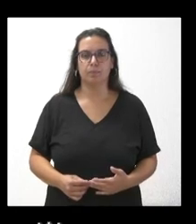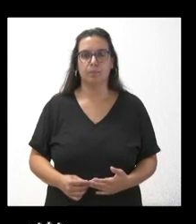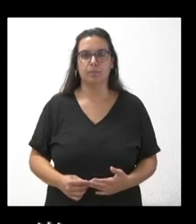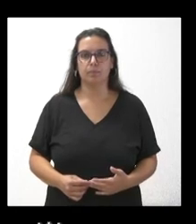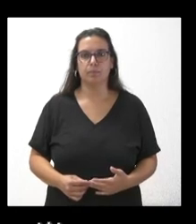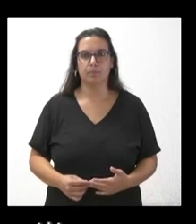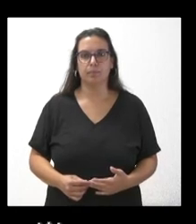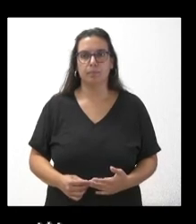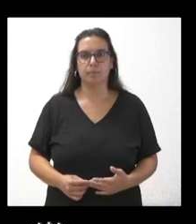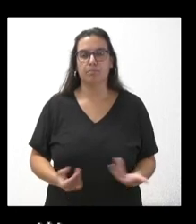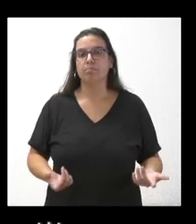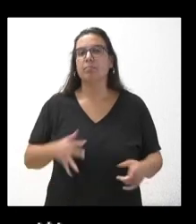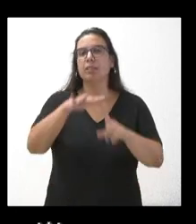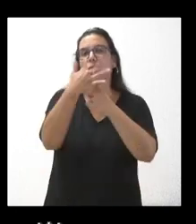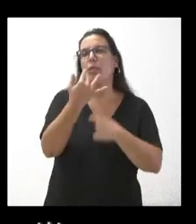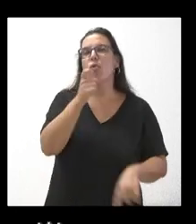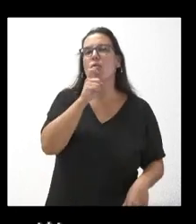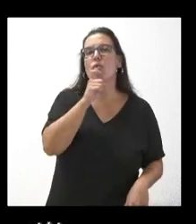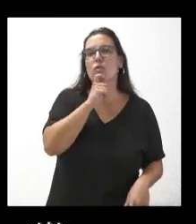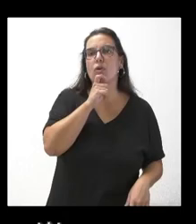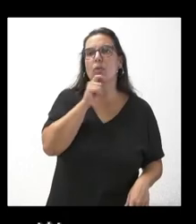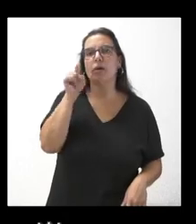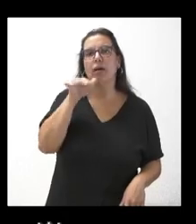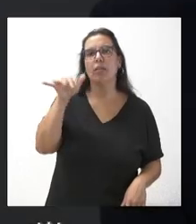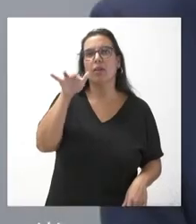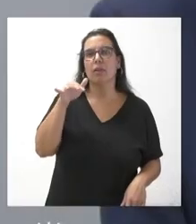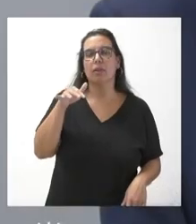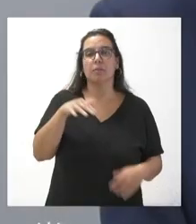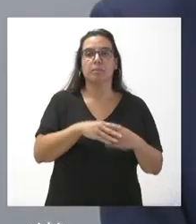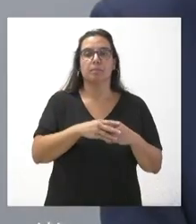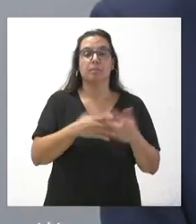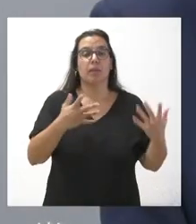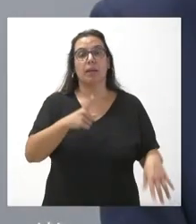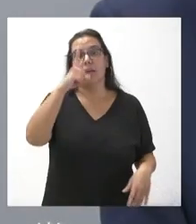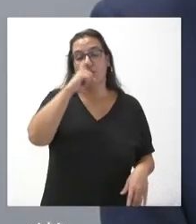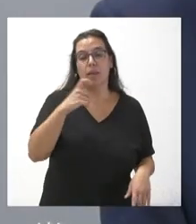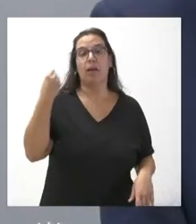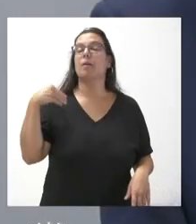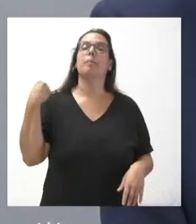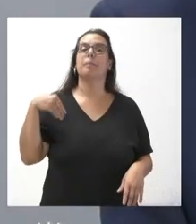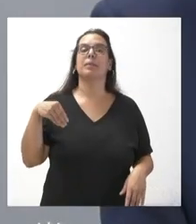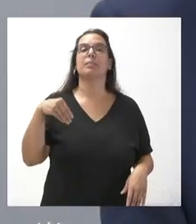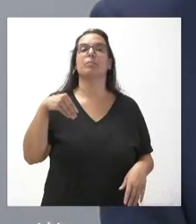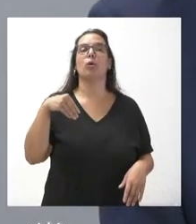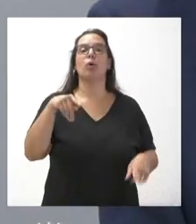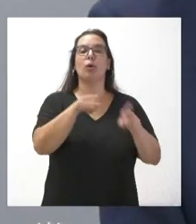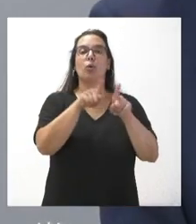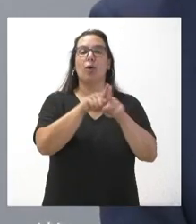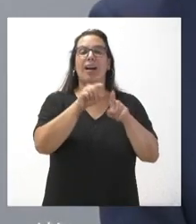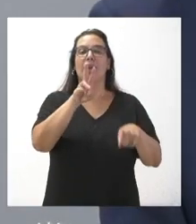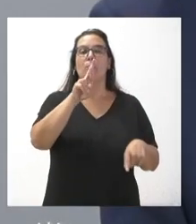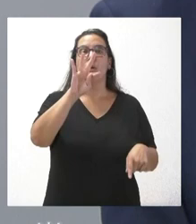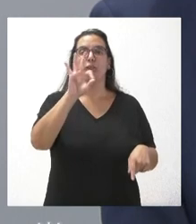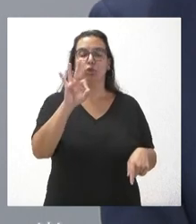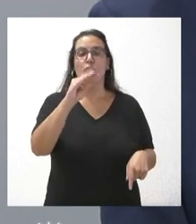¿Cómo está la situación allí en estas instalaciones? Bueno, hay que recordar que la base de Puerto del Pico no es una base de la Junta de Castilla y León, sí que es